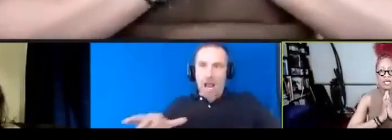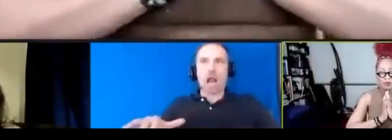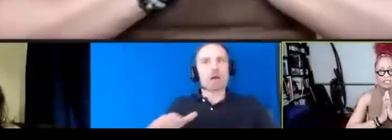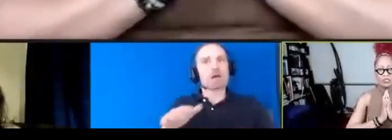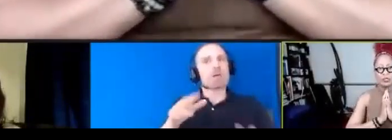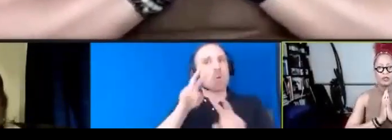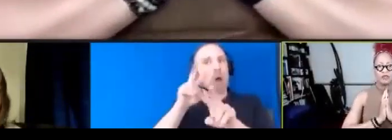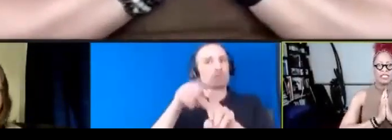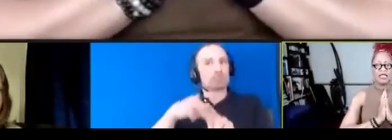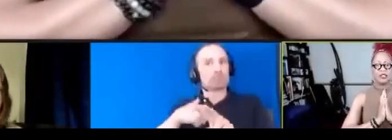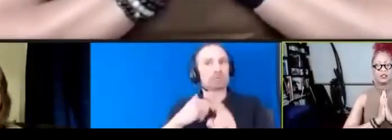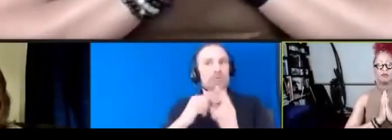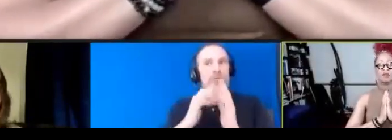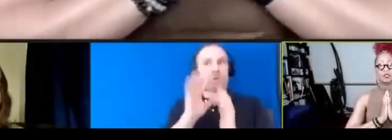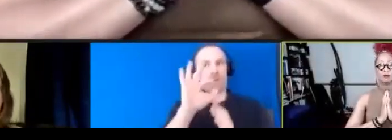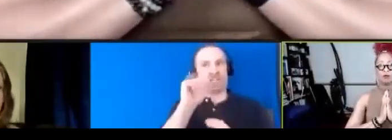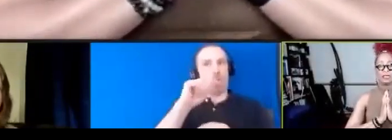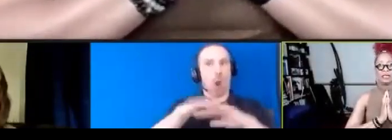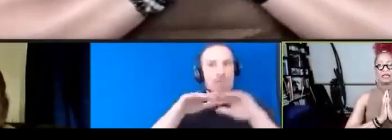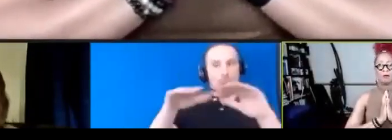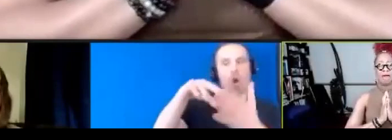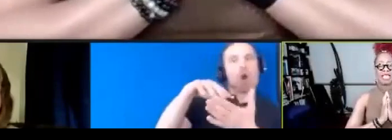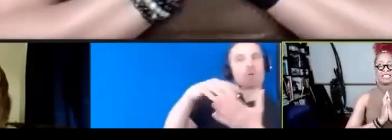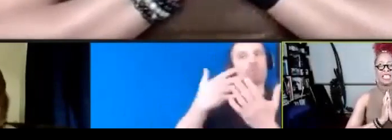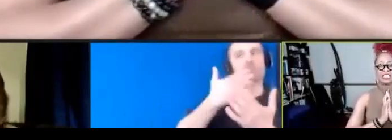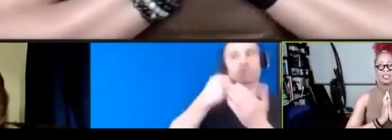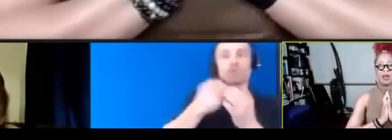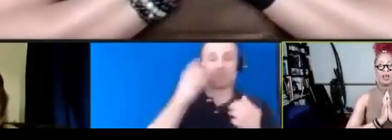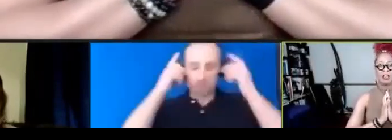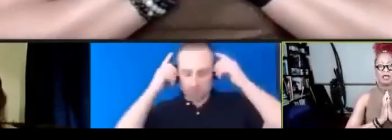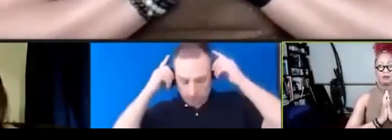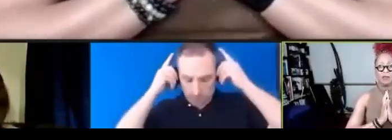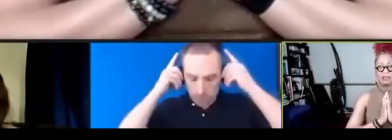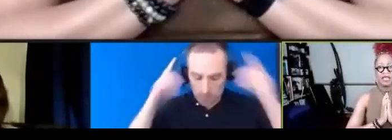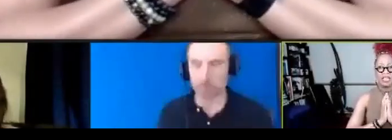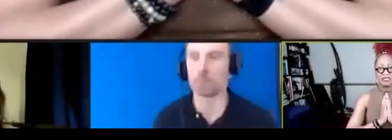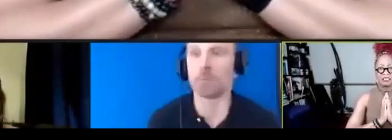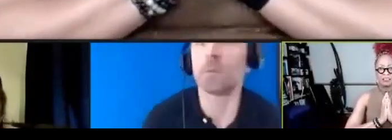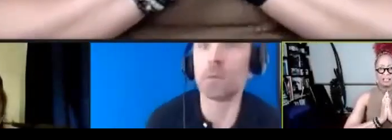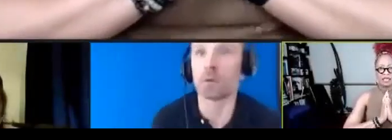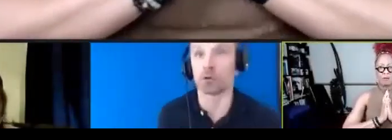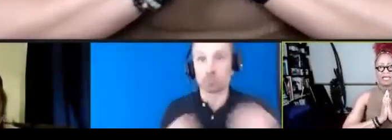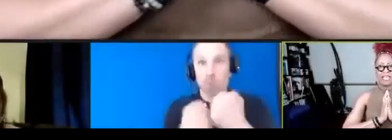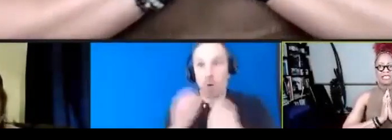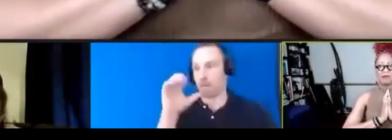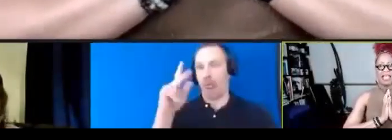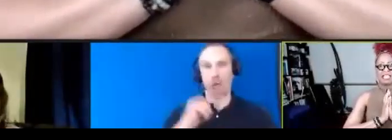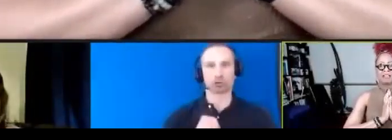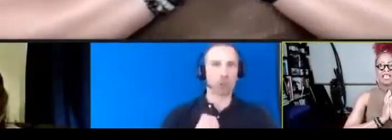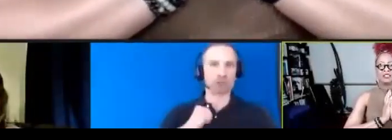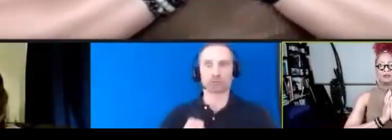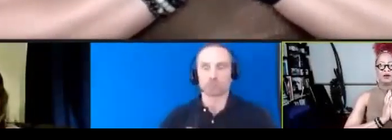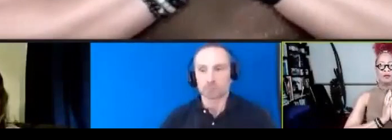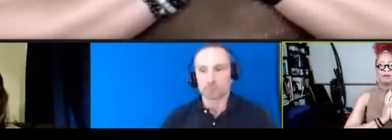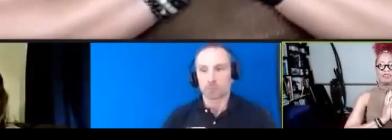mueven su su espalda van a respirar para adentro y